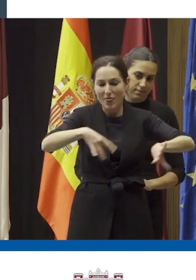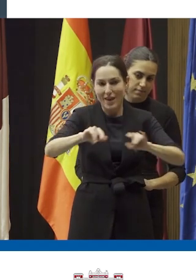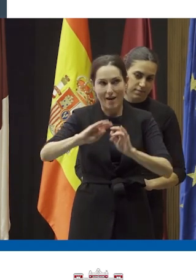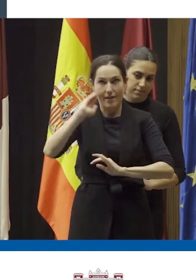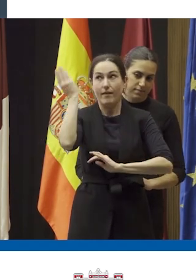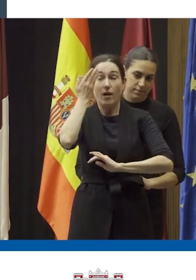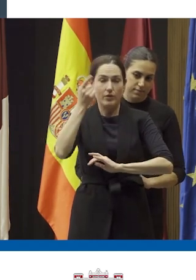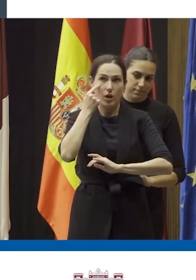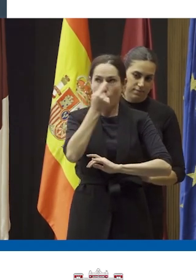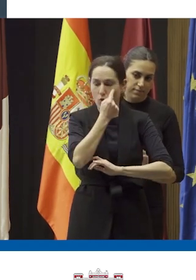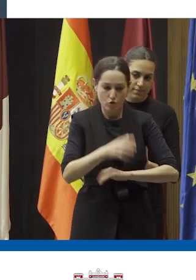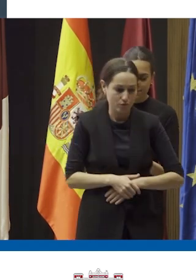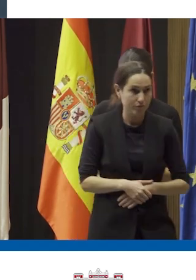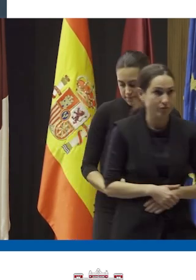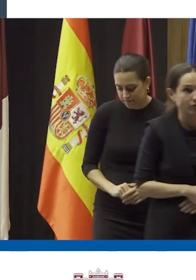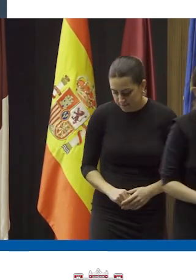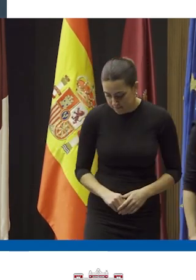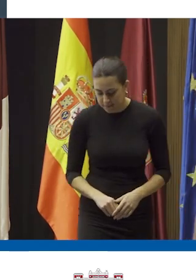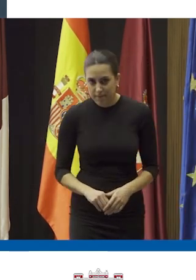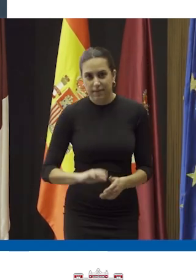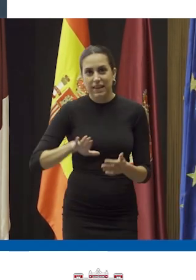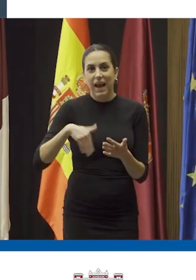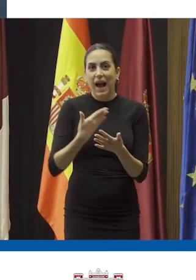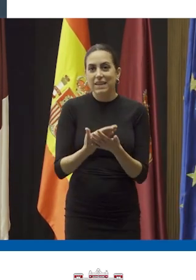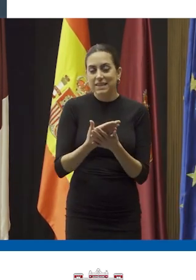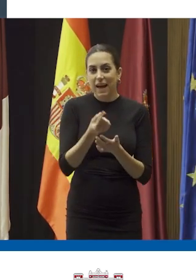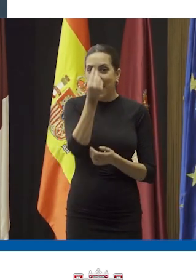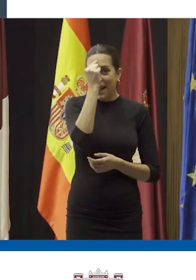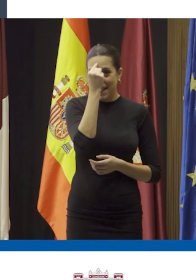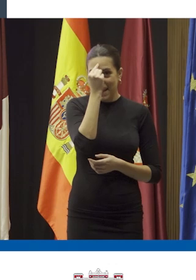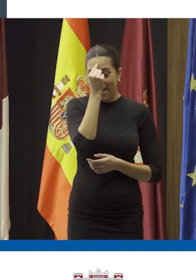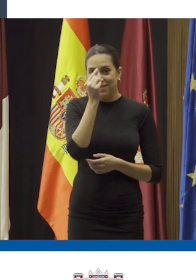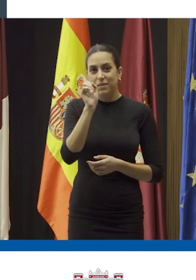ojos. Llegamos a la India, otra vieja cultura.